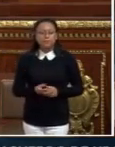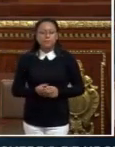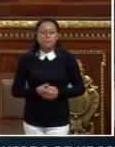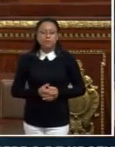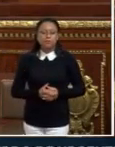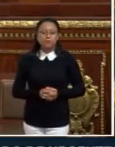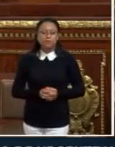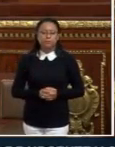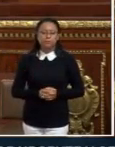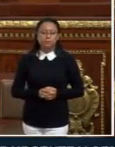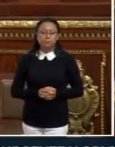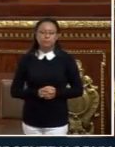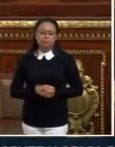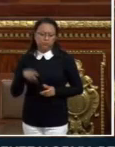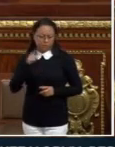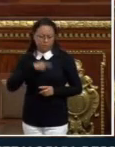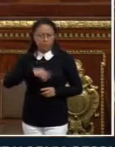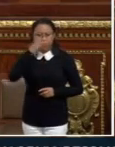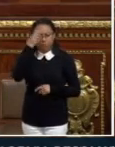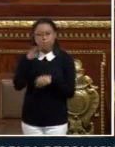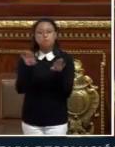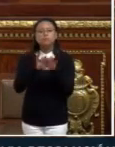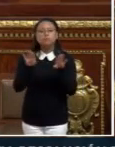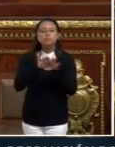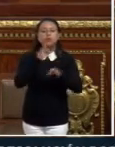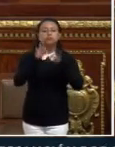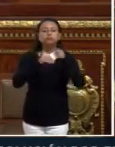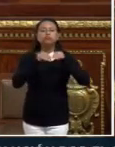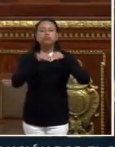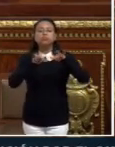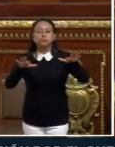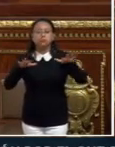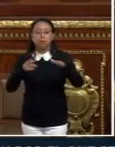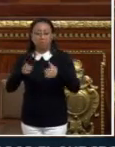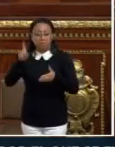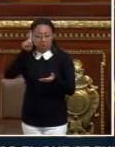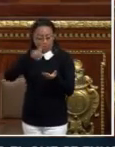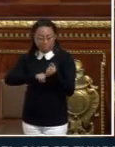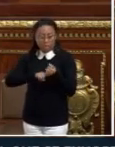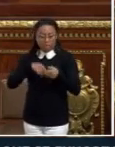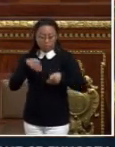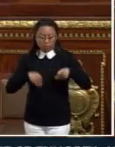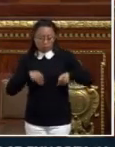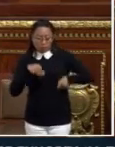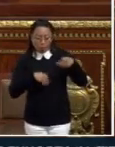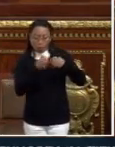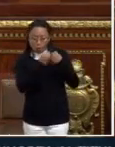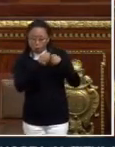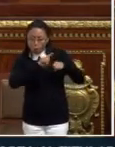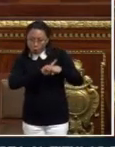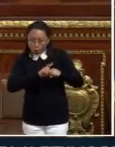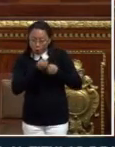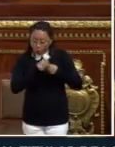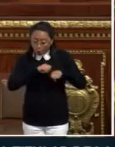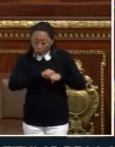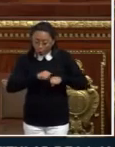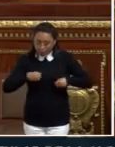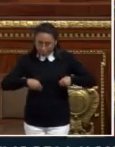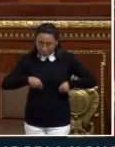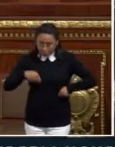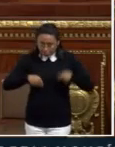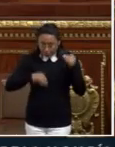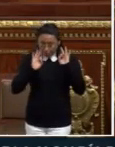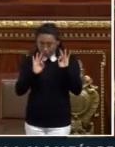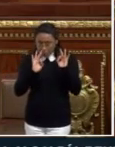Se ve que saben de eso, pero vacío. Es una política vacía que no funciona. Es una buena